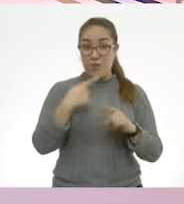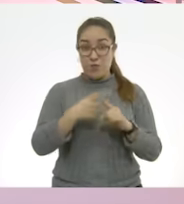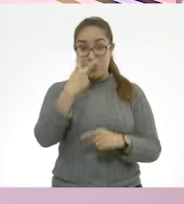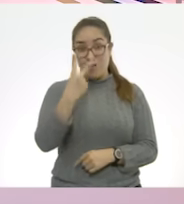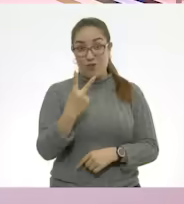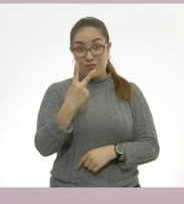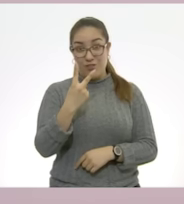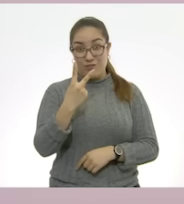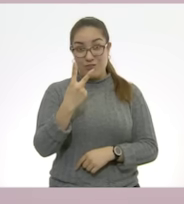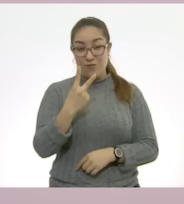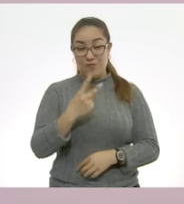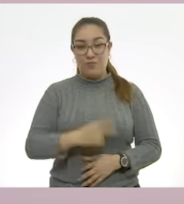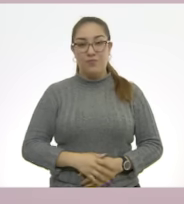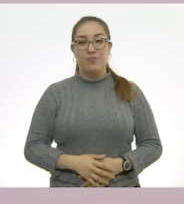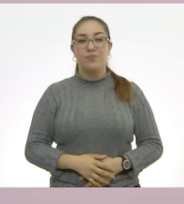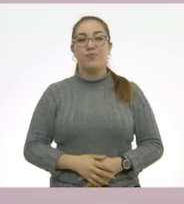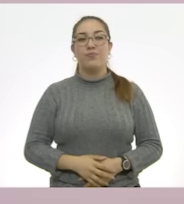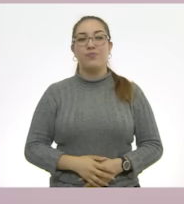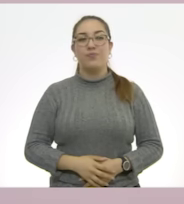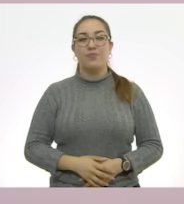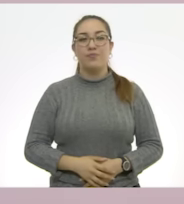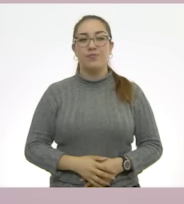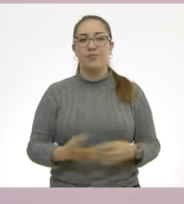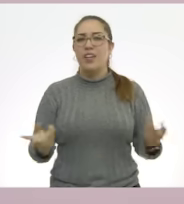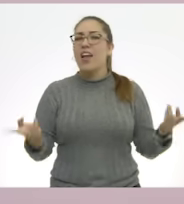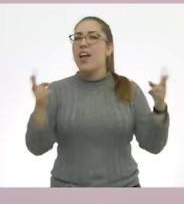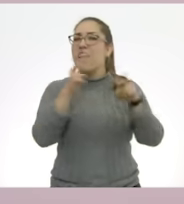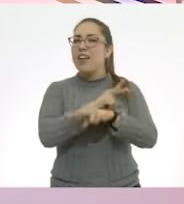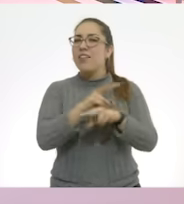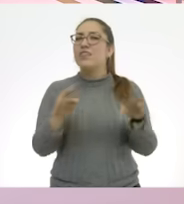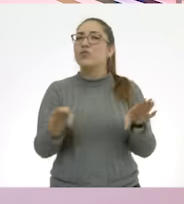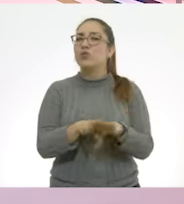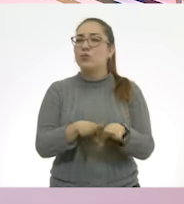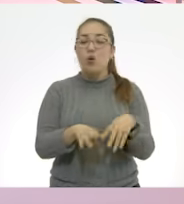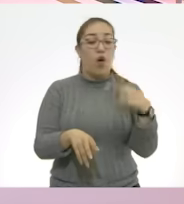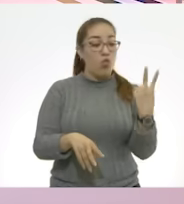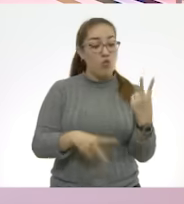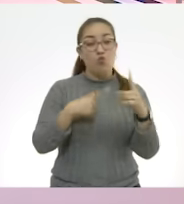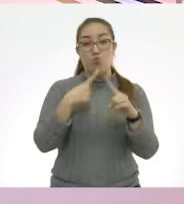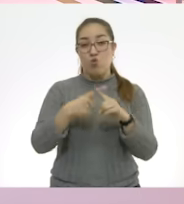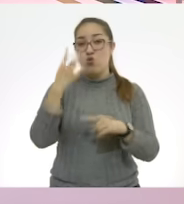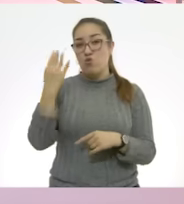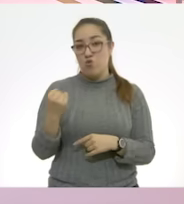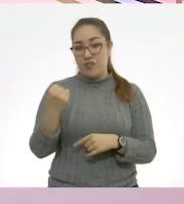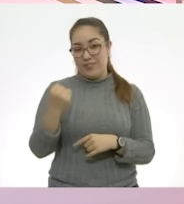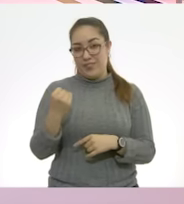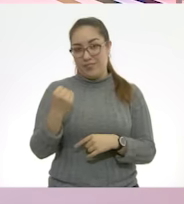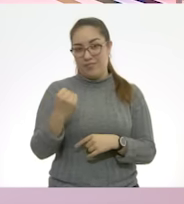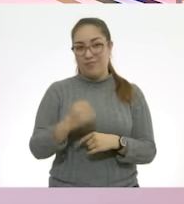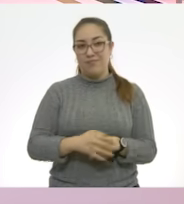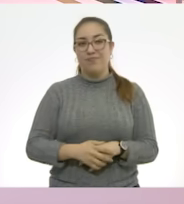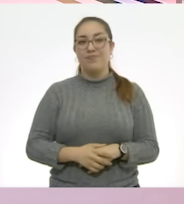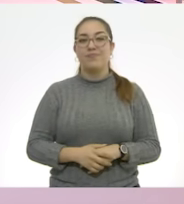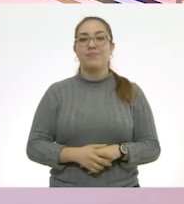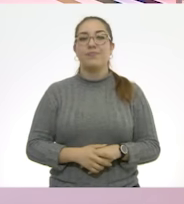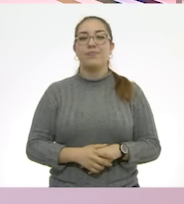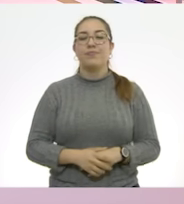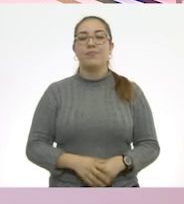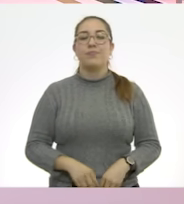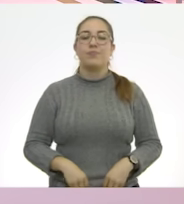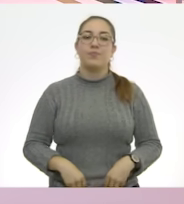2 o 9 veces 2. Okay. Si le invierto, 2 por 9 o 2 veces 9.